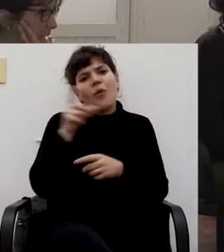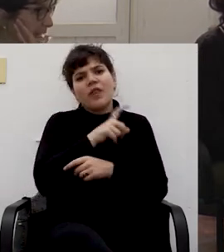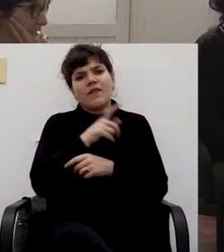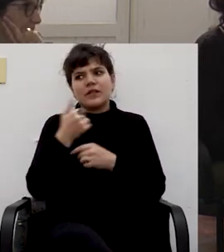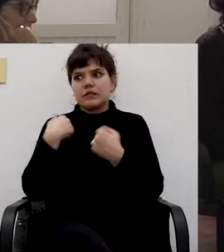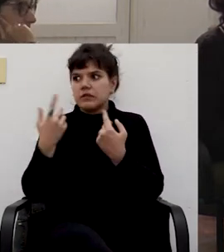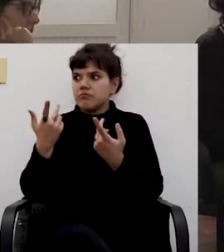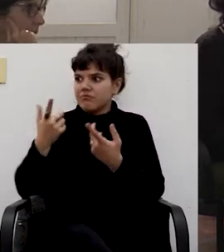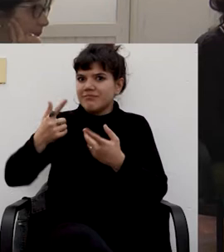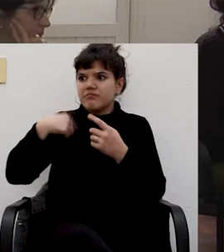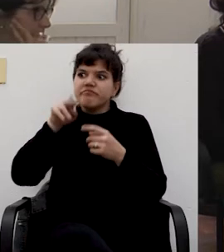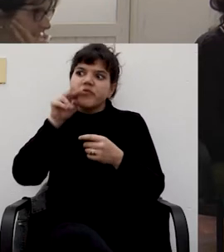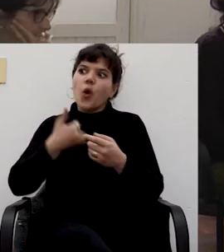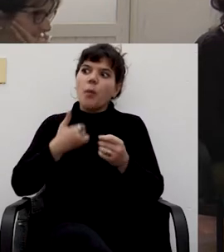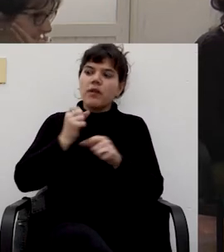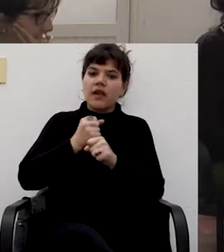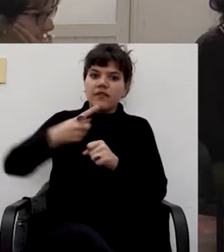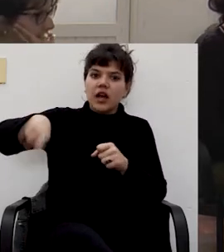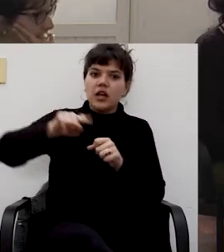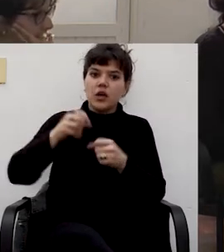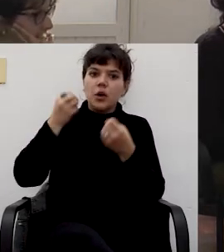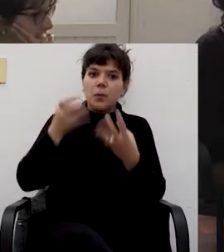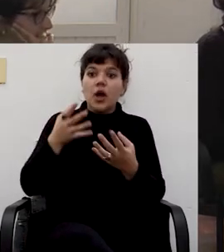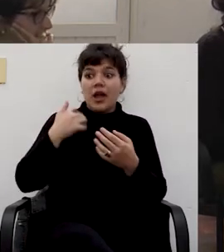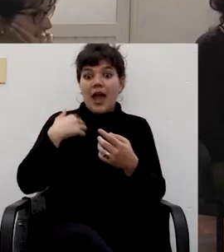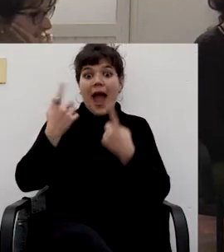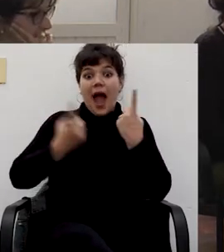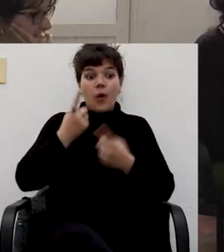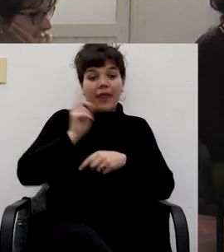decía, tomamos algunas resoluciones que después nos cuesta mucho